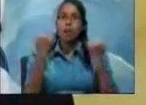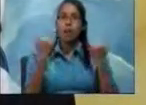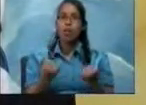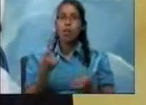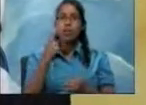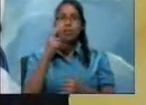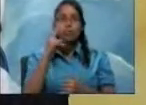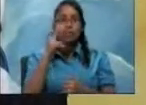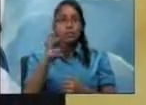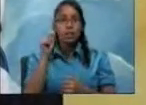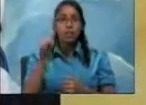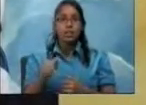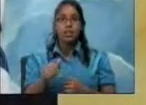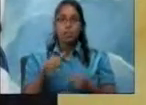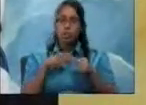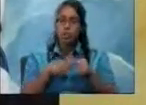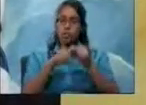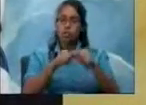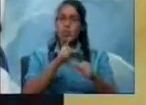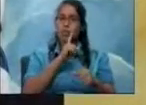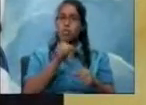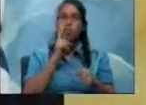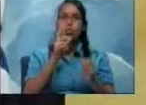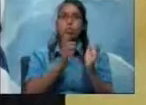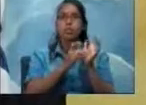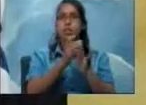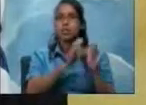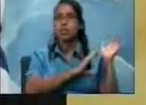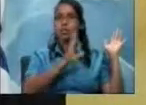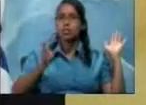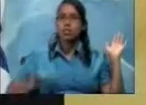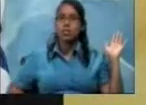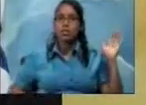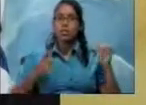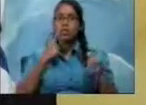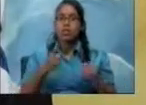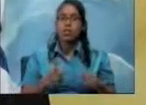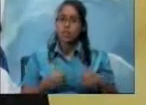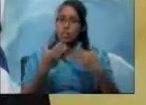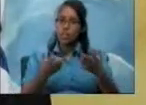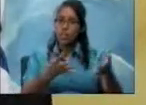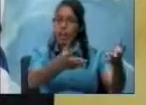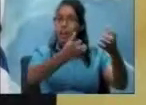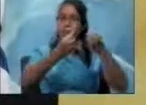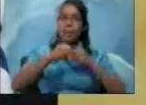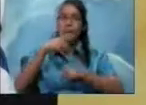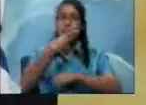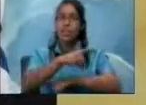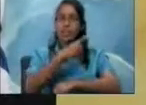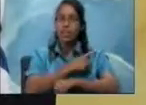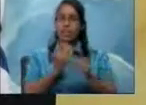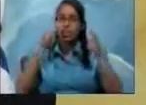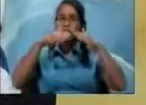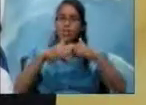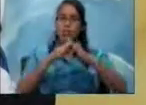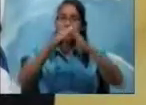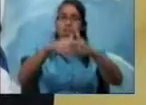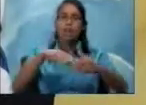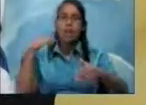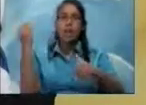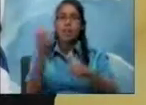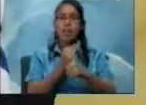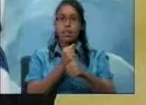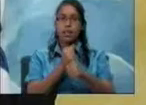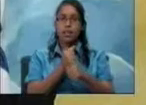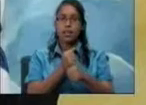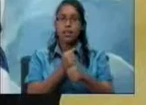acá y continuamos en el nombre del señor él le dice echad la reed a la derecha de La Barca y hallaréis ahora